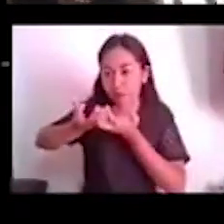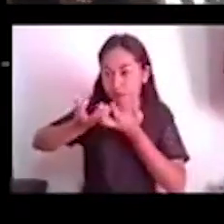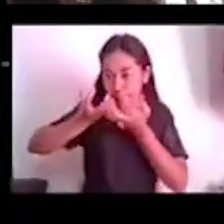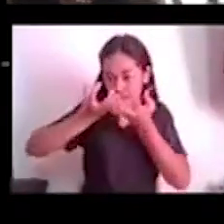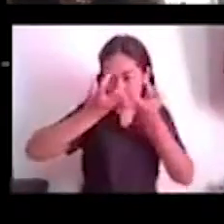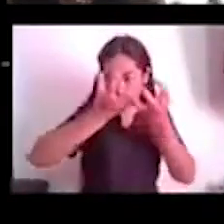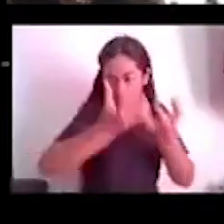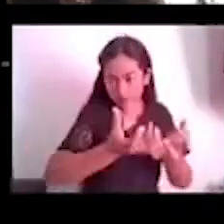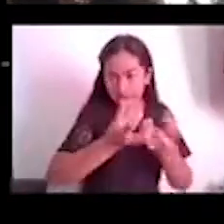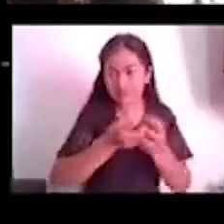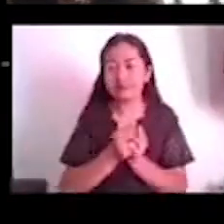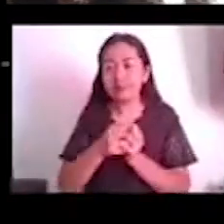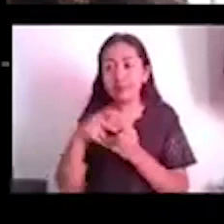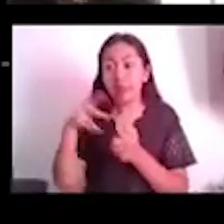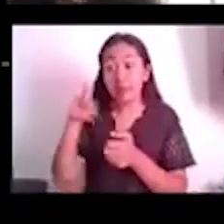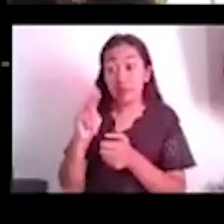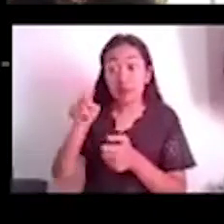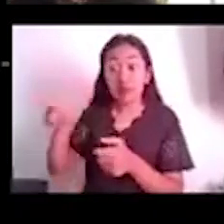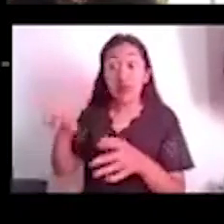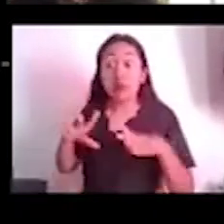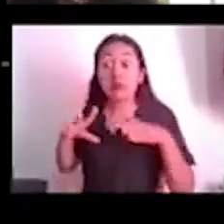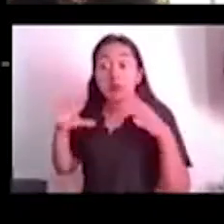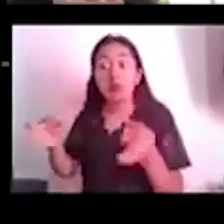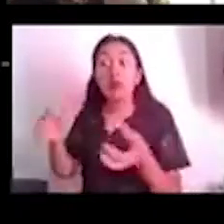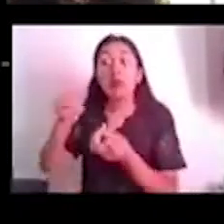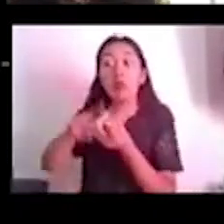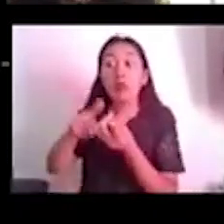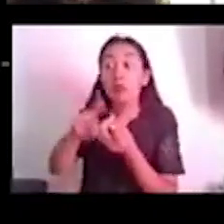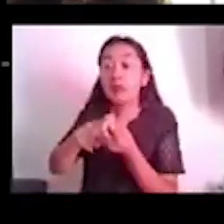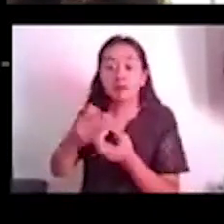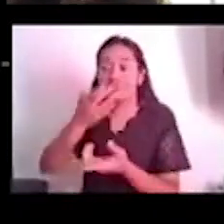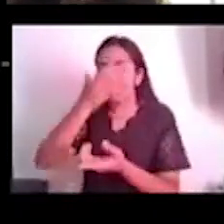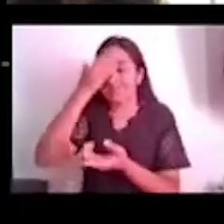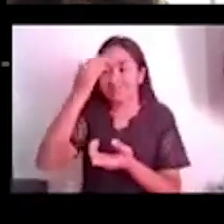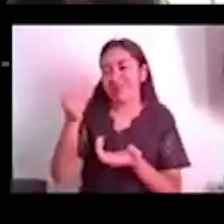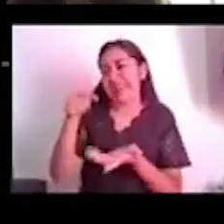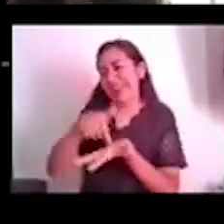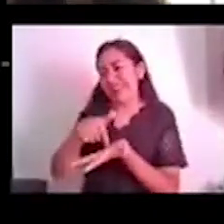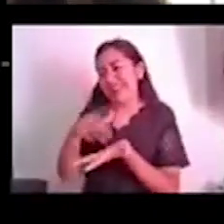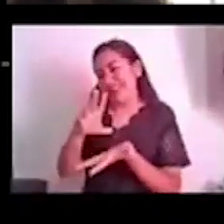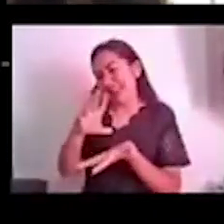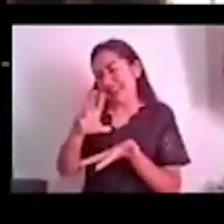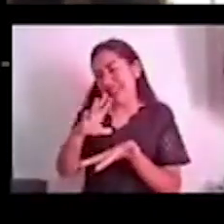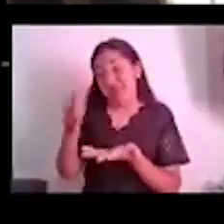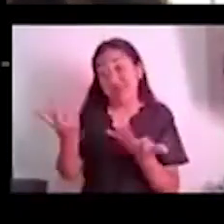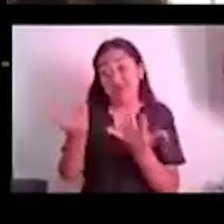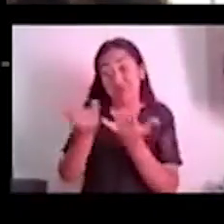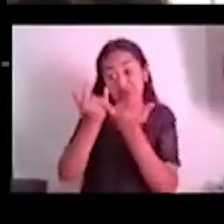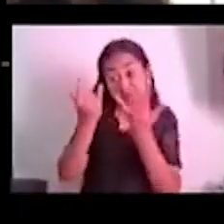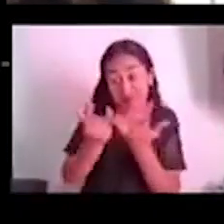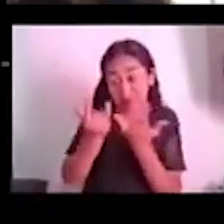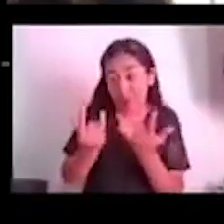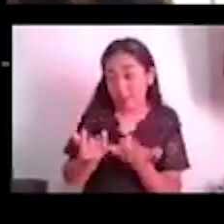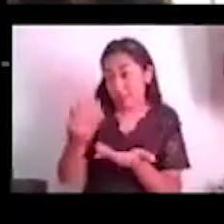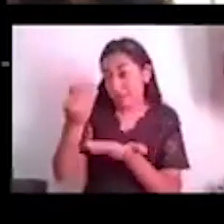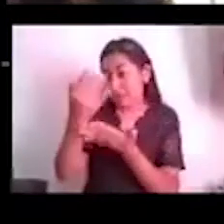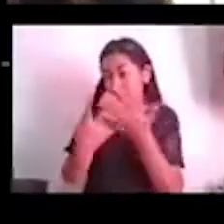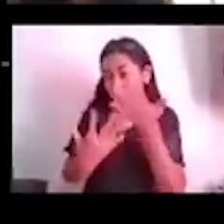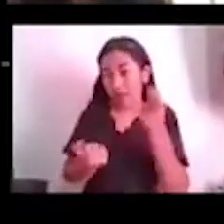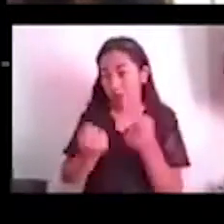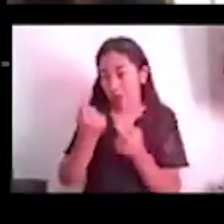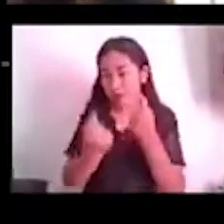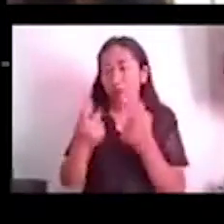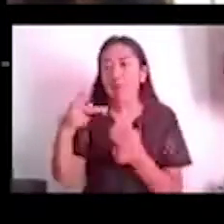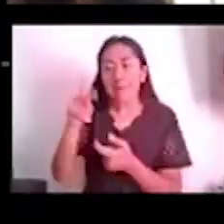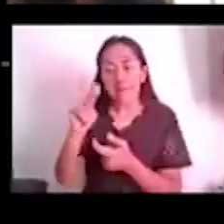encubrieron el lugar de origen. No sabemos de dónde vienen. Hay muchas hipótesis al respecto. Y llegan juntos, migran juntos. La